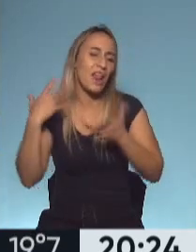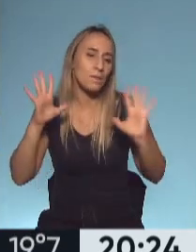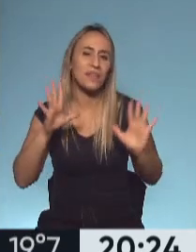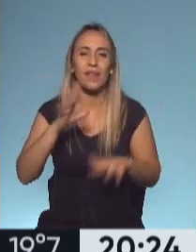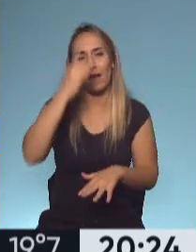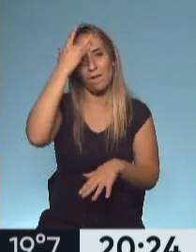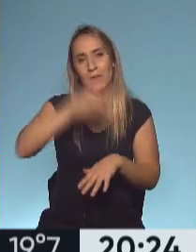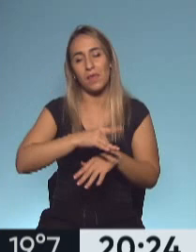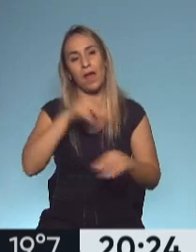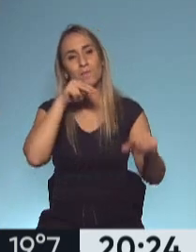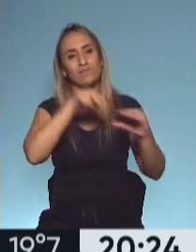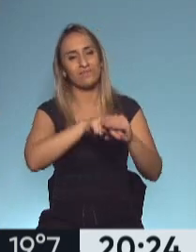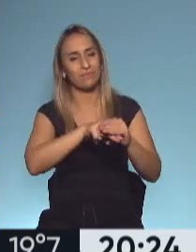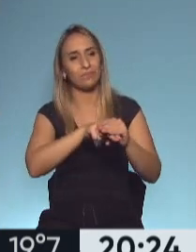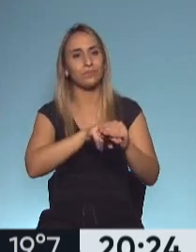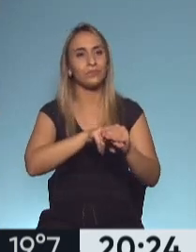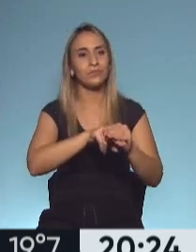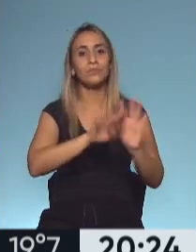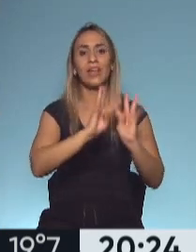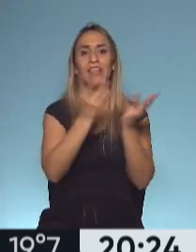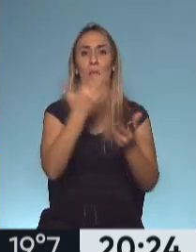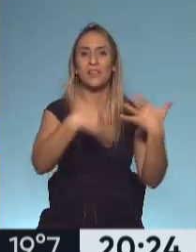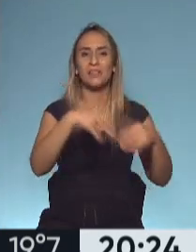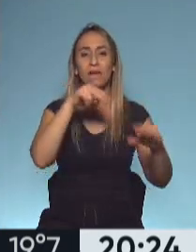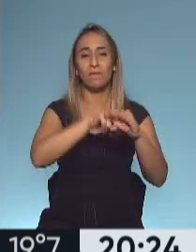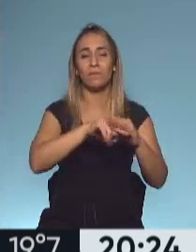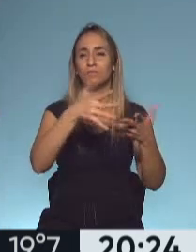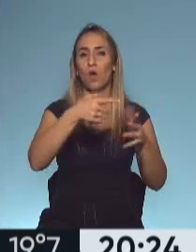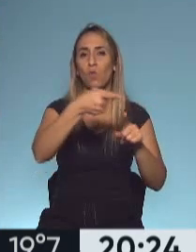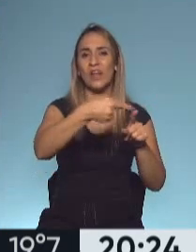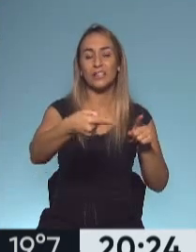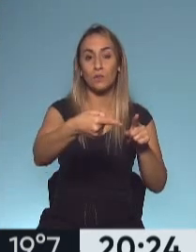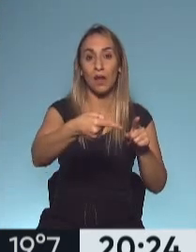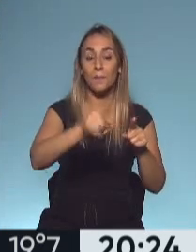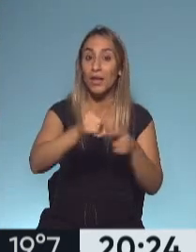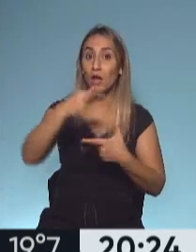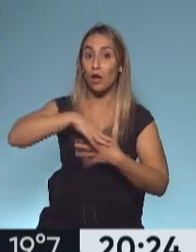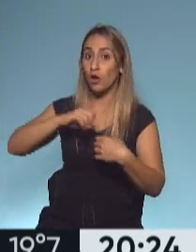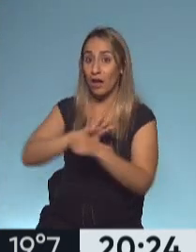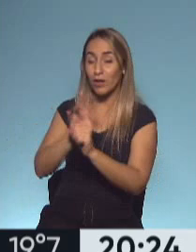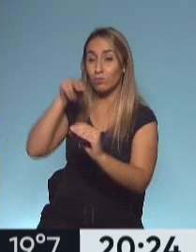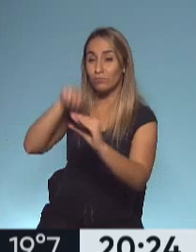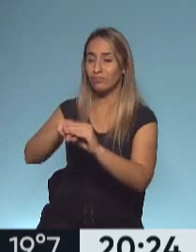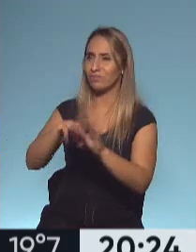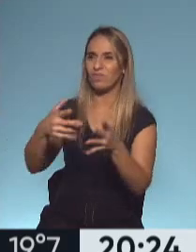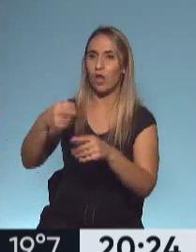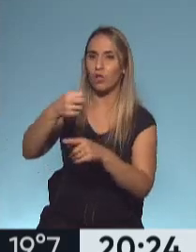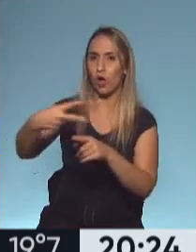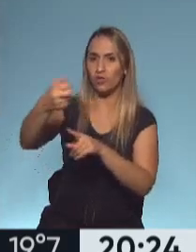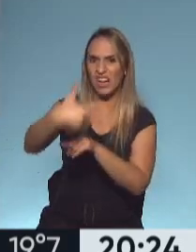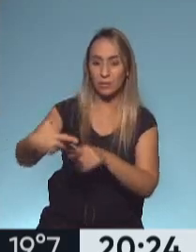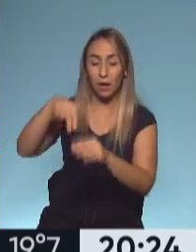intensiva promedio de los pacientes es alrededor de una semana. En el COVID esto se ha aumentado mucho, se parece más a